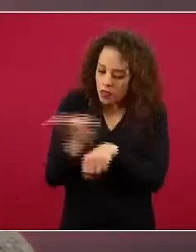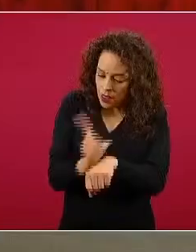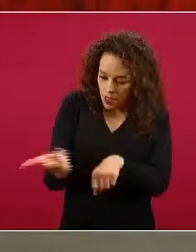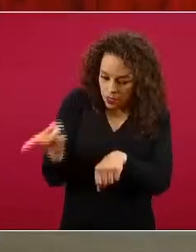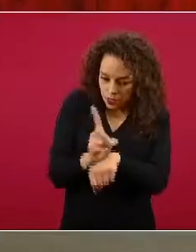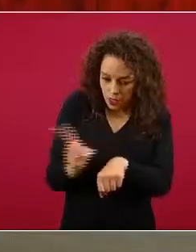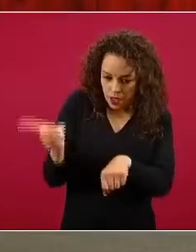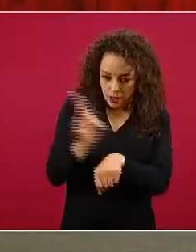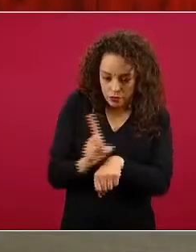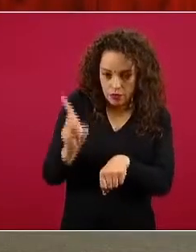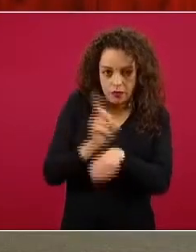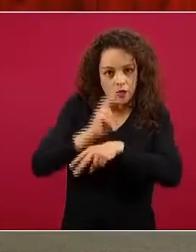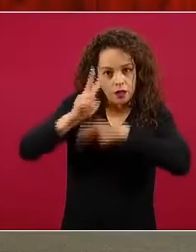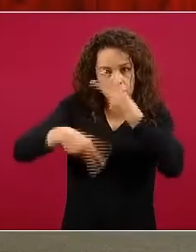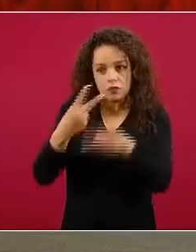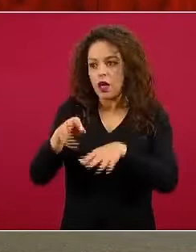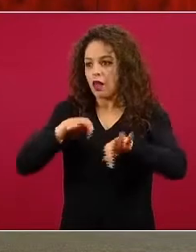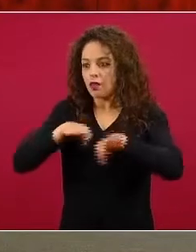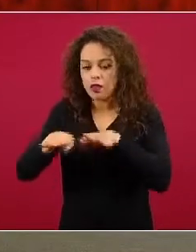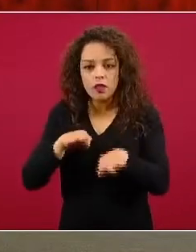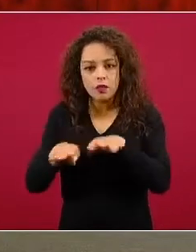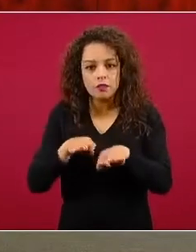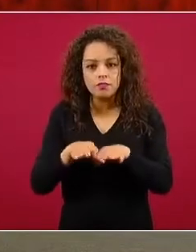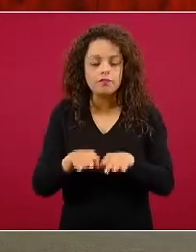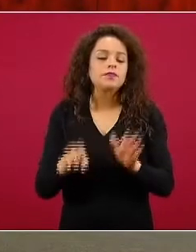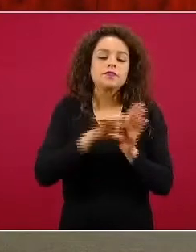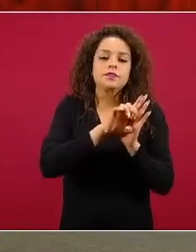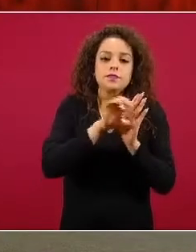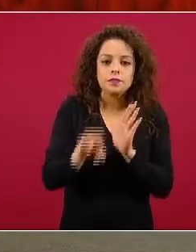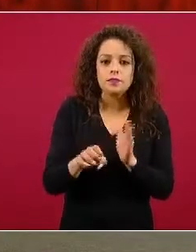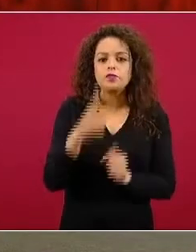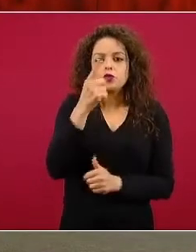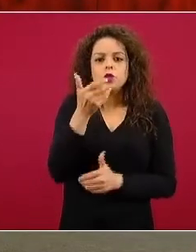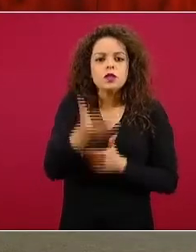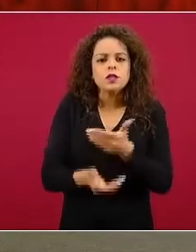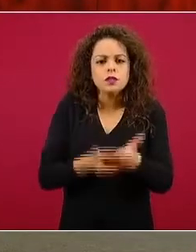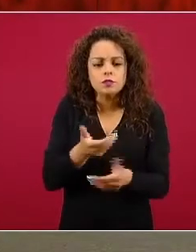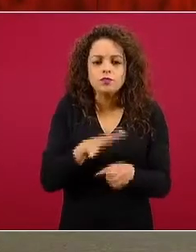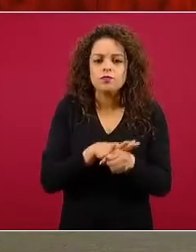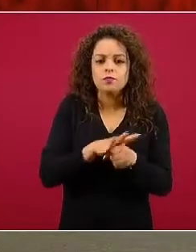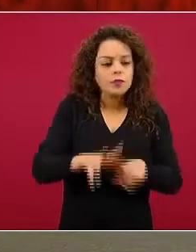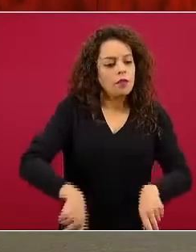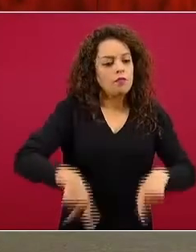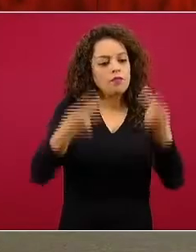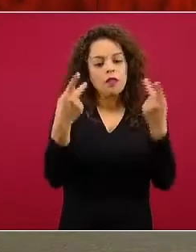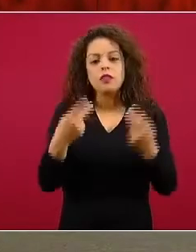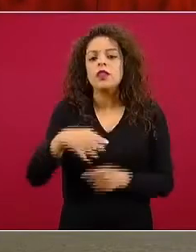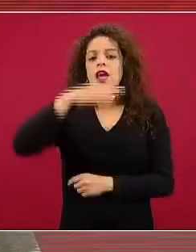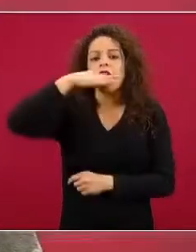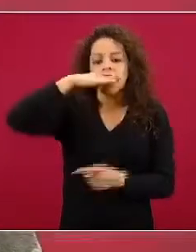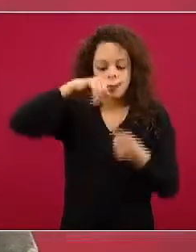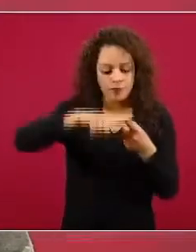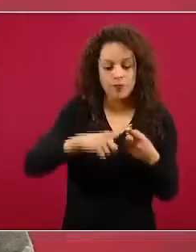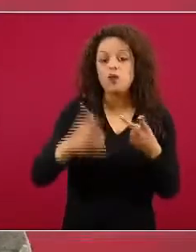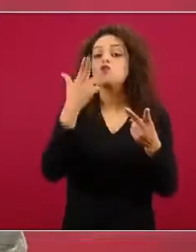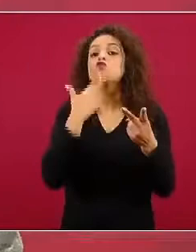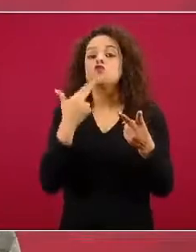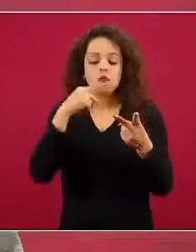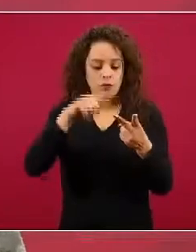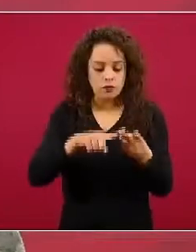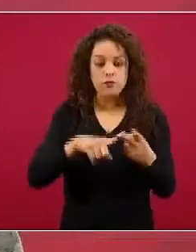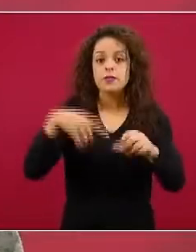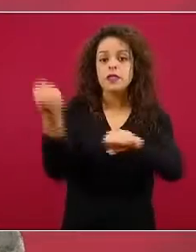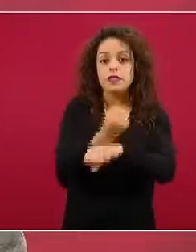servicio, salen y venden elotes, salen y venden dulces, salen y bolean zapatos, salen